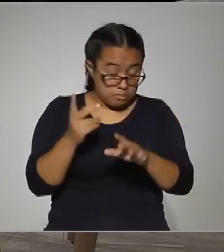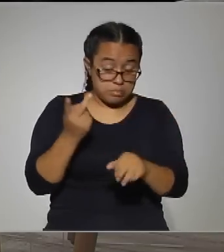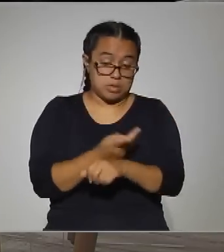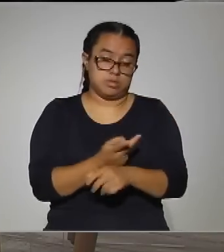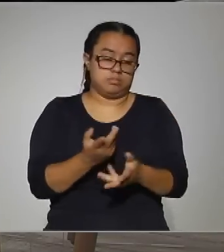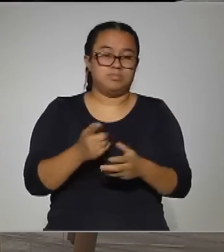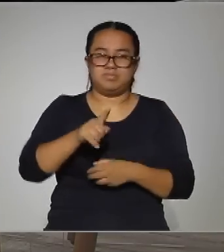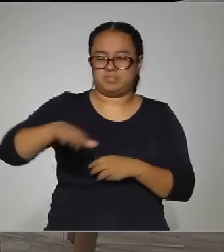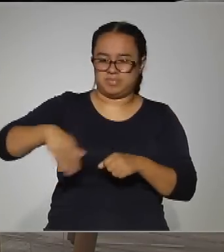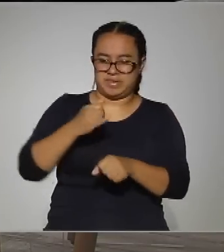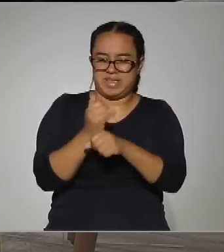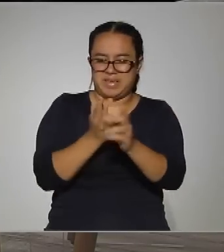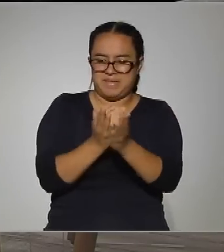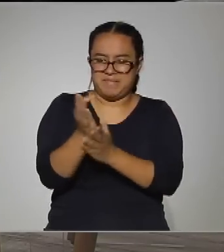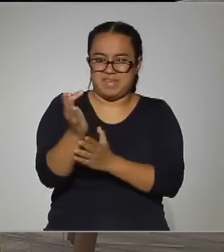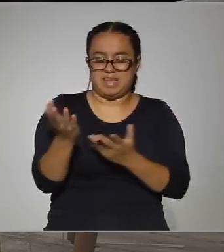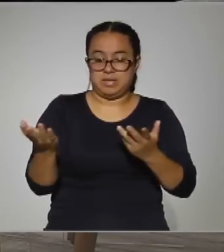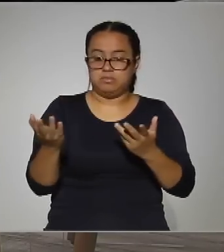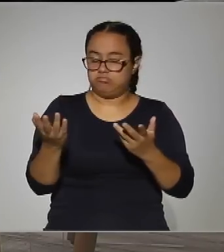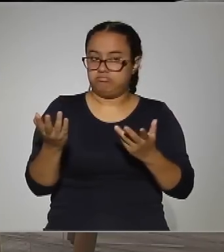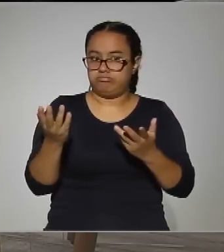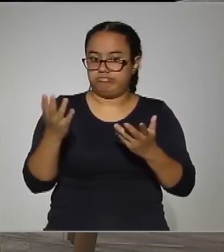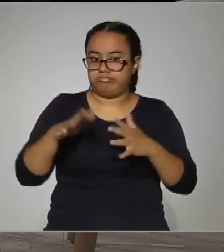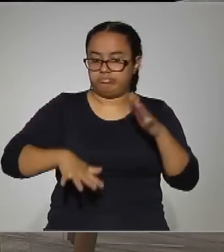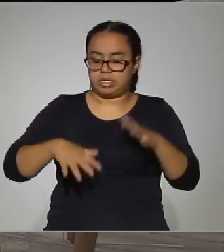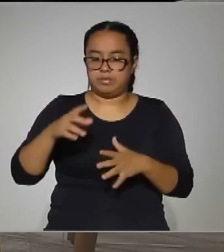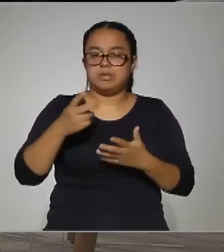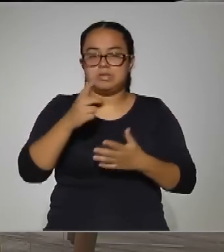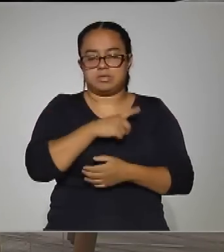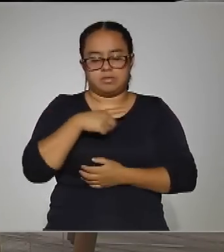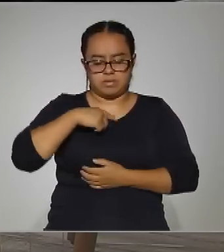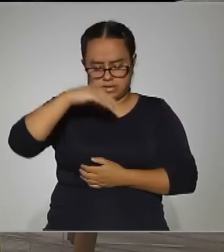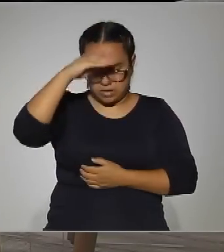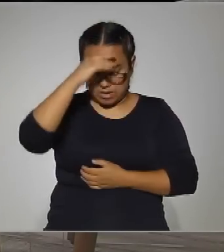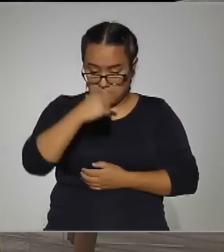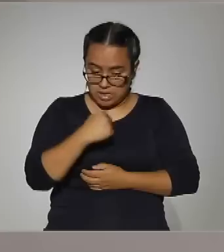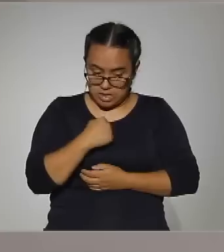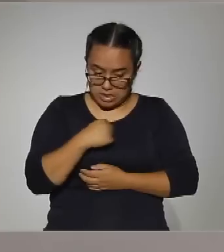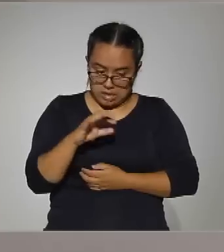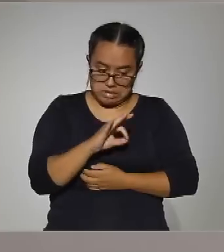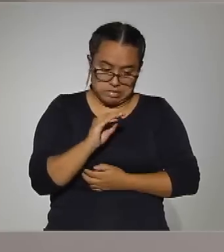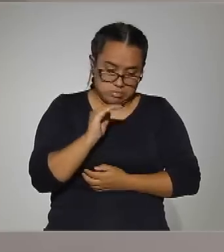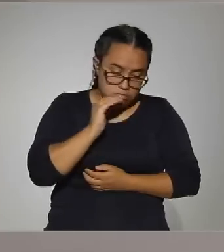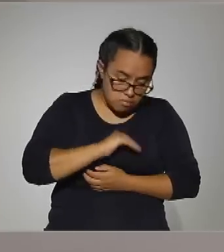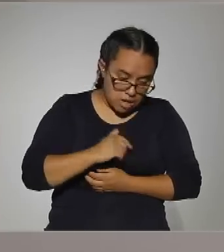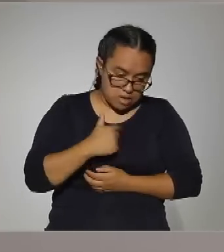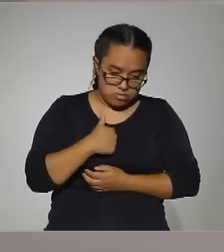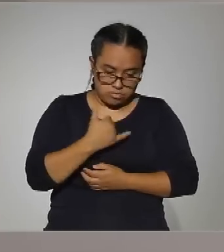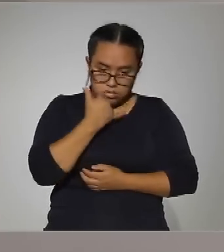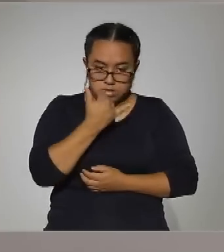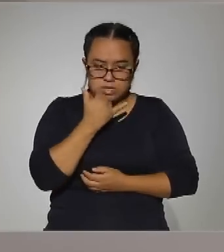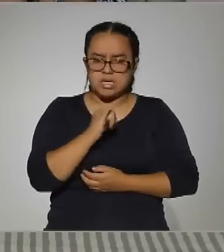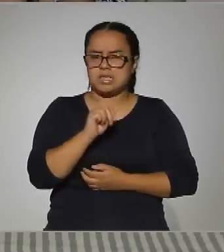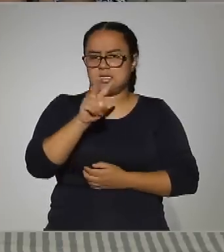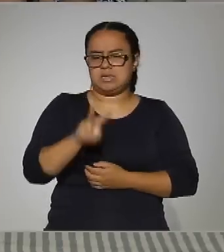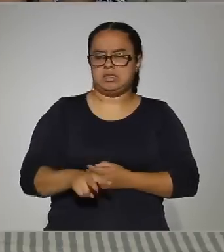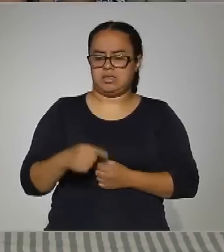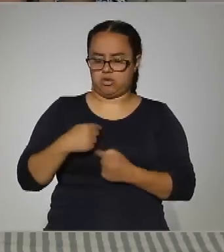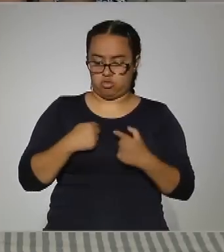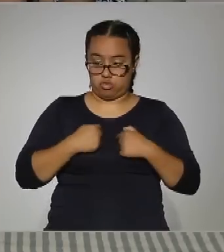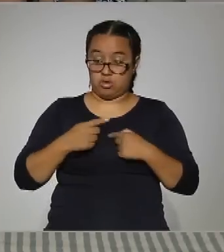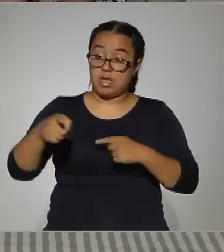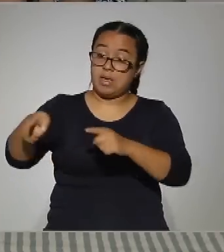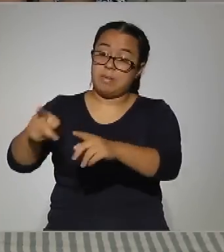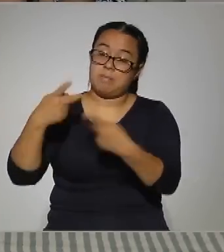infidelidad hace un momento, y vale la pena mencionar qué tanto participaste en el proceso. Si bien es cierto que el otro, el que es infiel, está